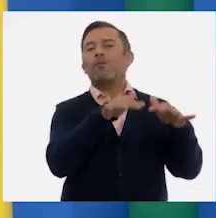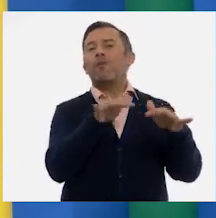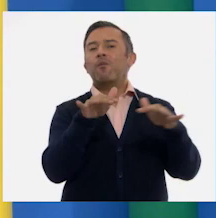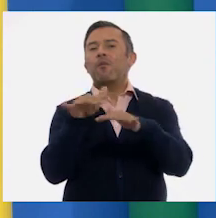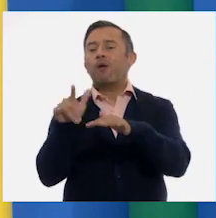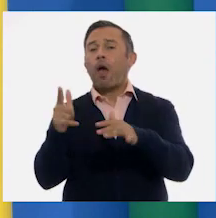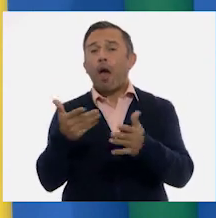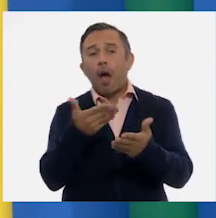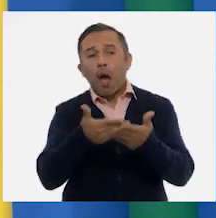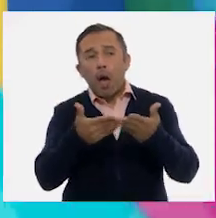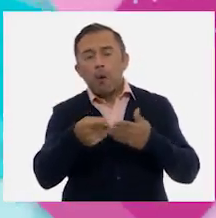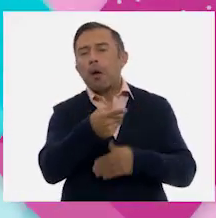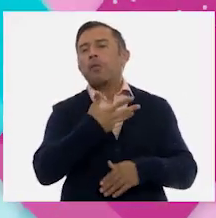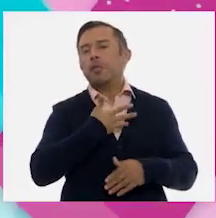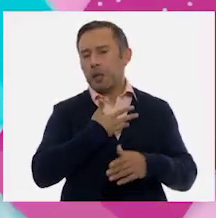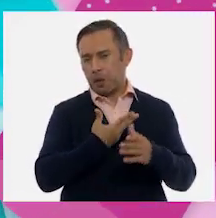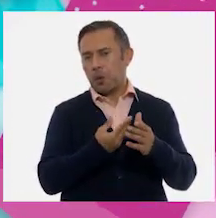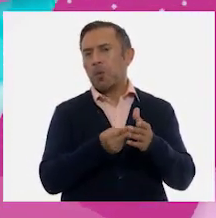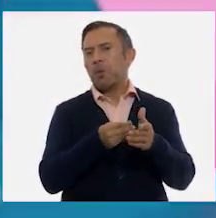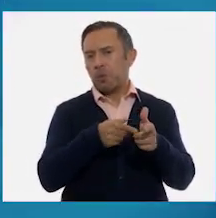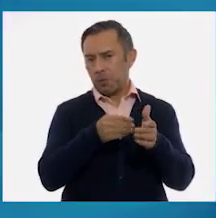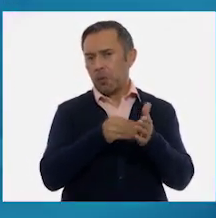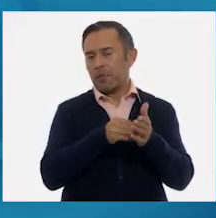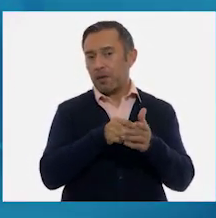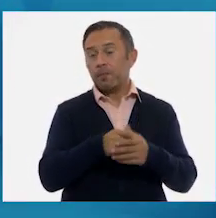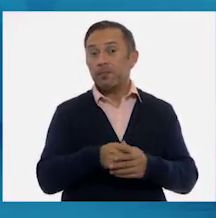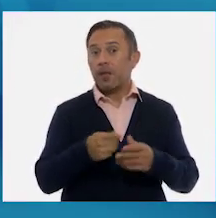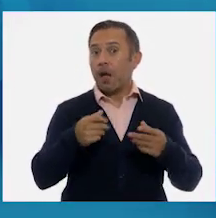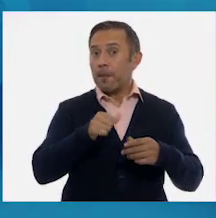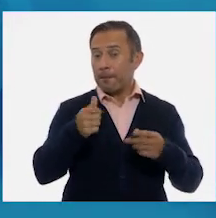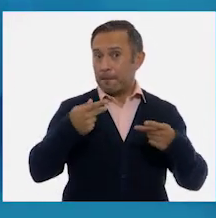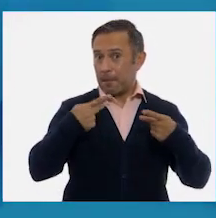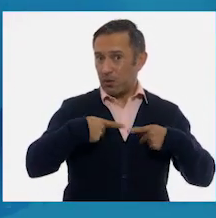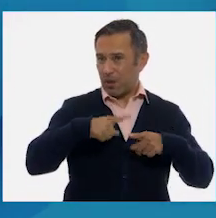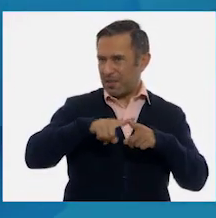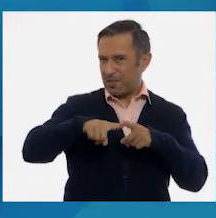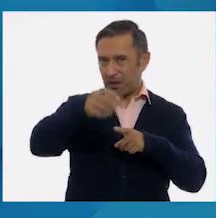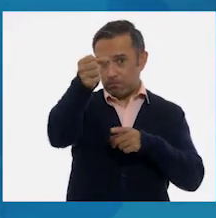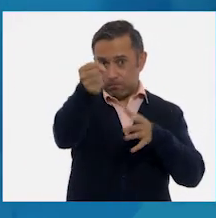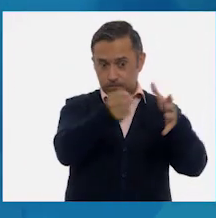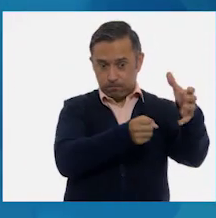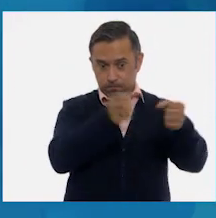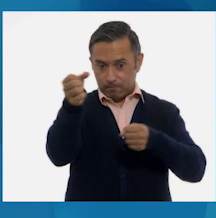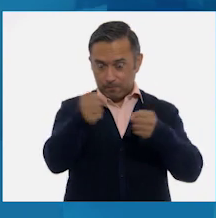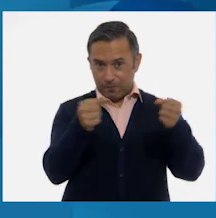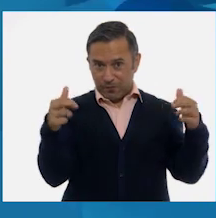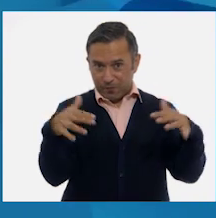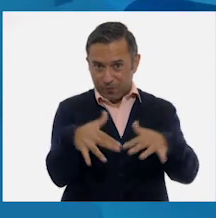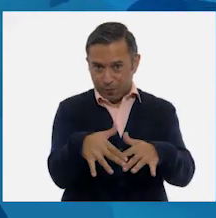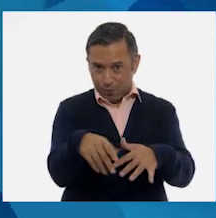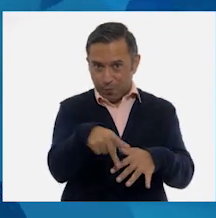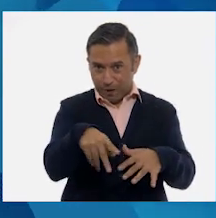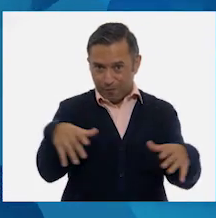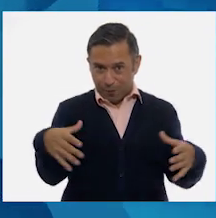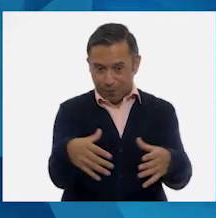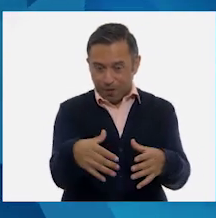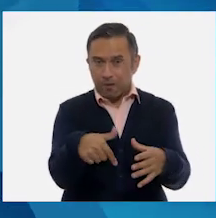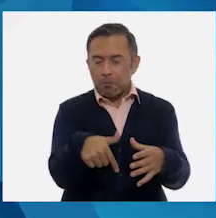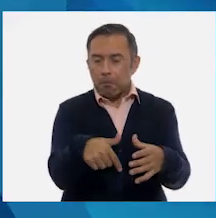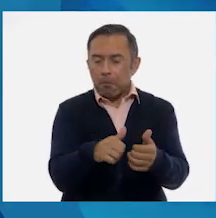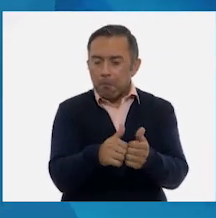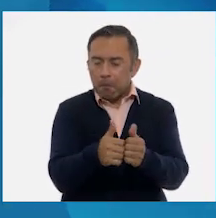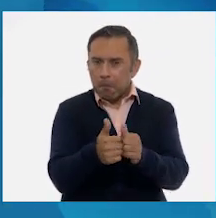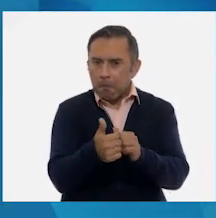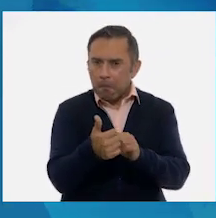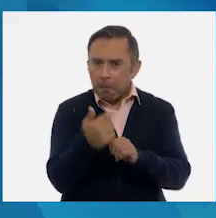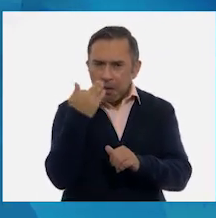sobreviven hasta nuestros días. Al juntar a la gente de diferentes lados en un solo pueblo, también ocurrió algo muy interesante. Con el paso del tiempo,